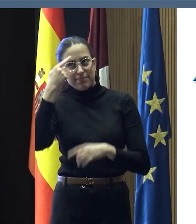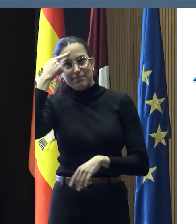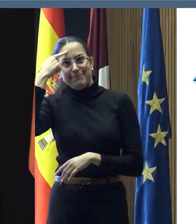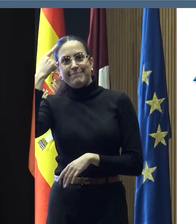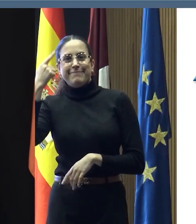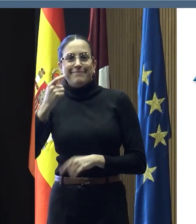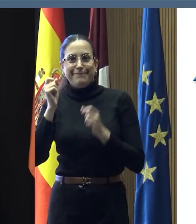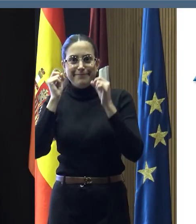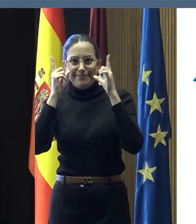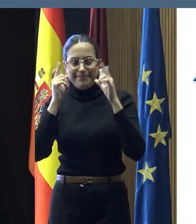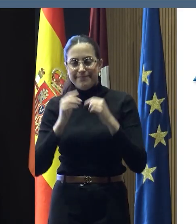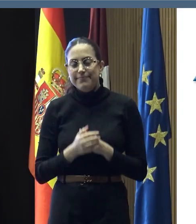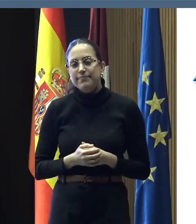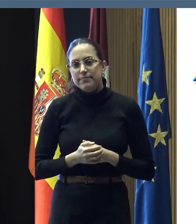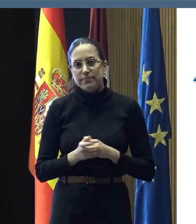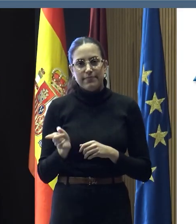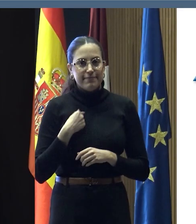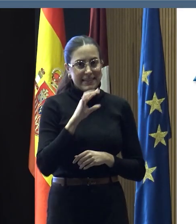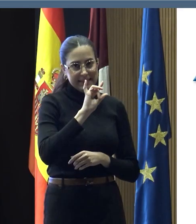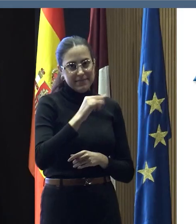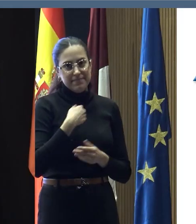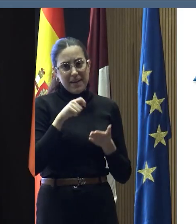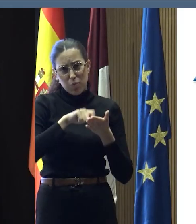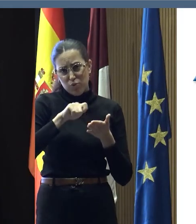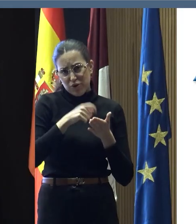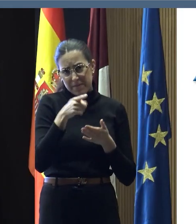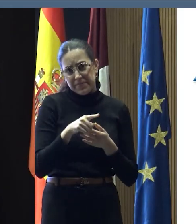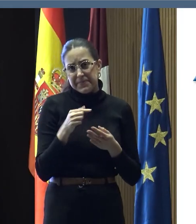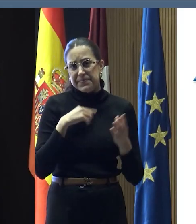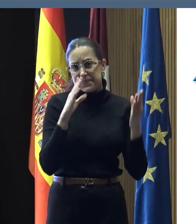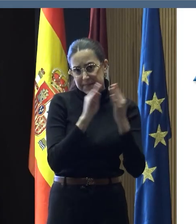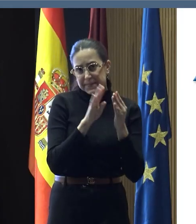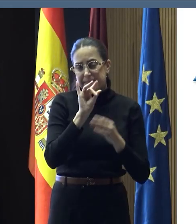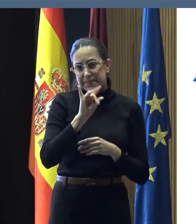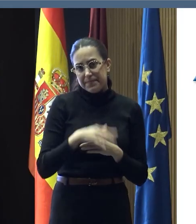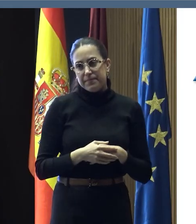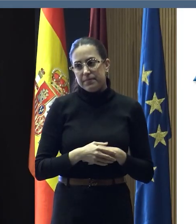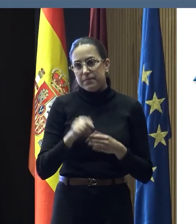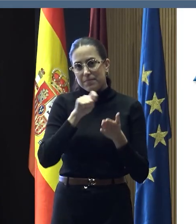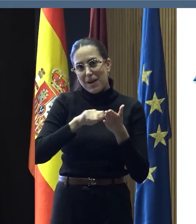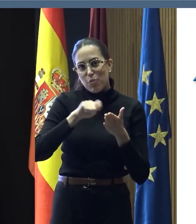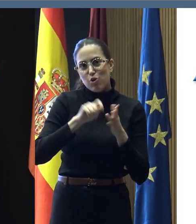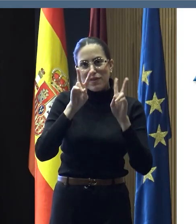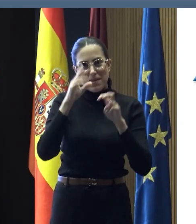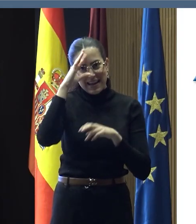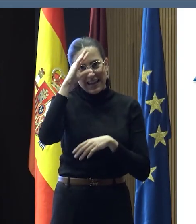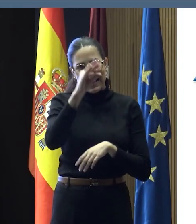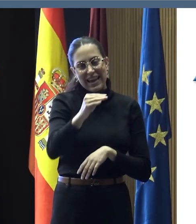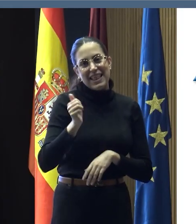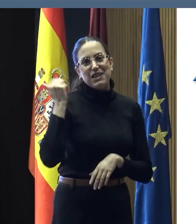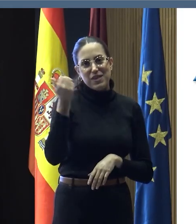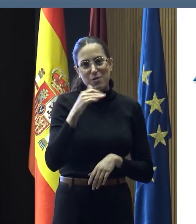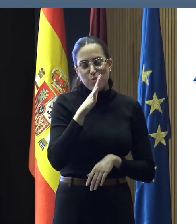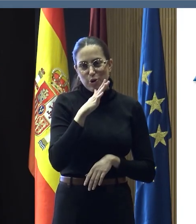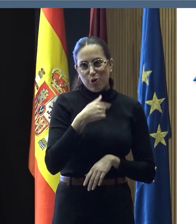Sí. Ujú. Y me apunto, bueno, totalmente de acuerdo contigo, y me apunto lo de la inteligencia artificial,